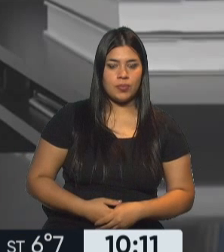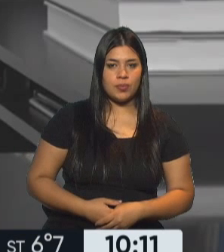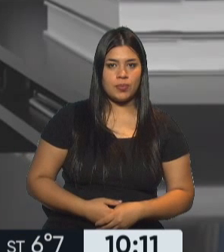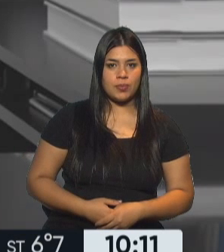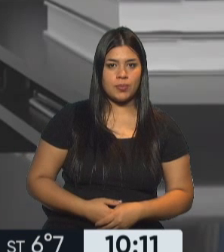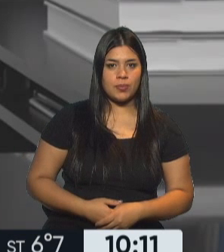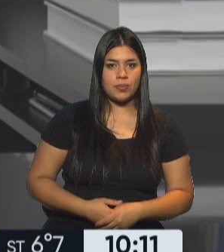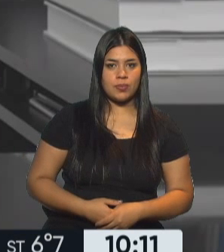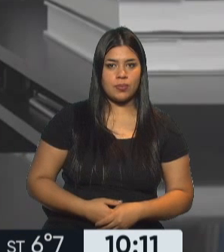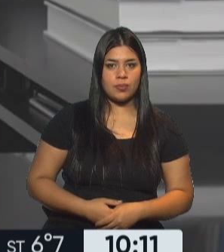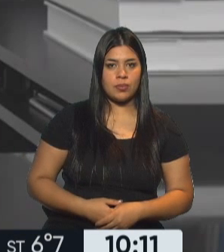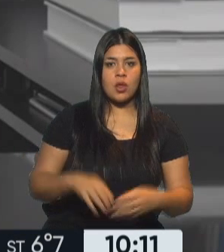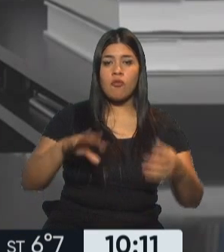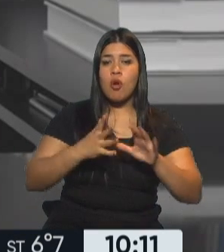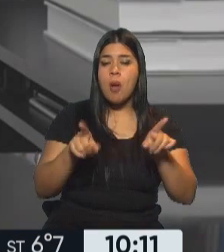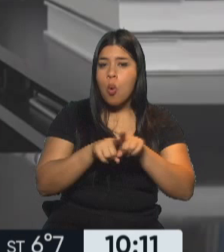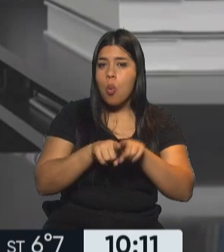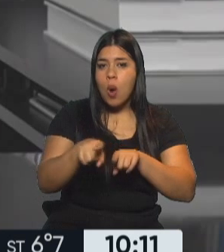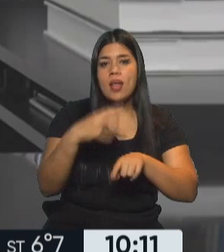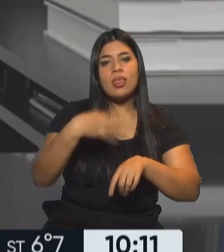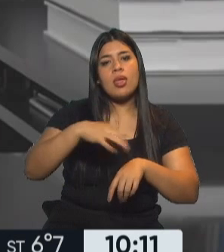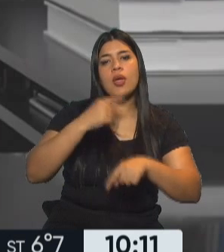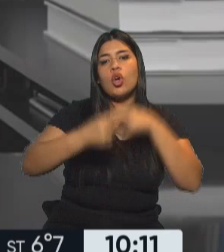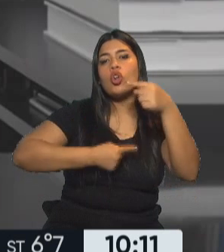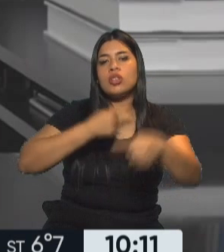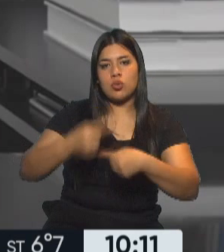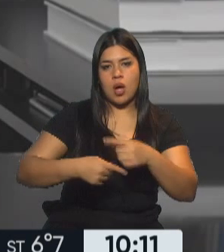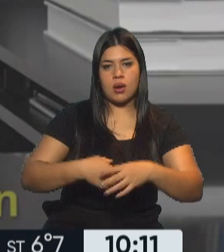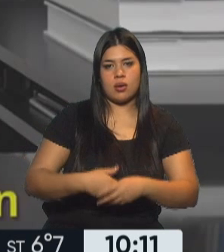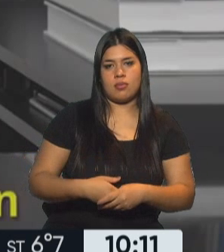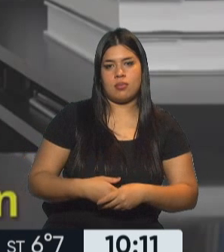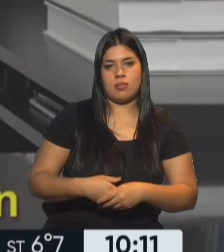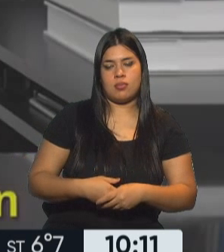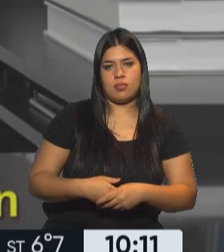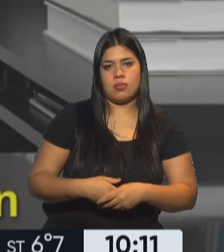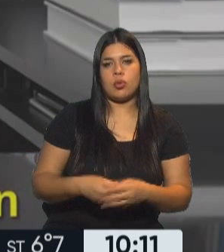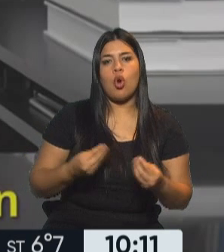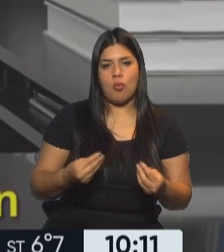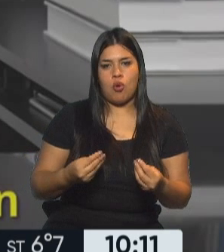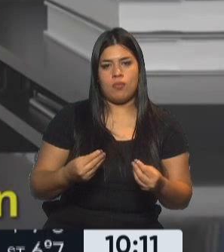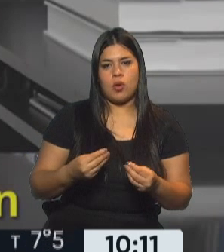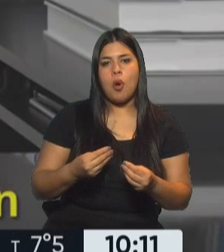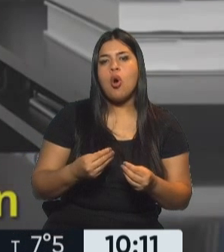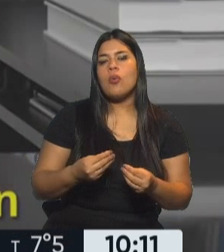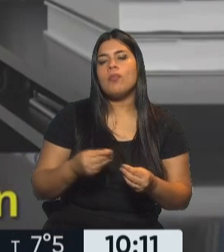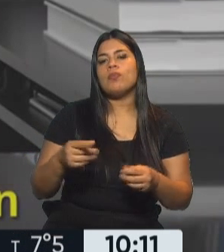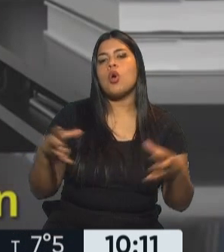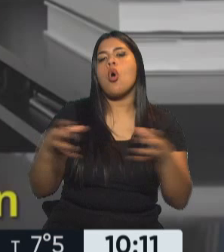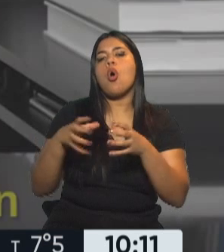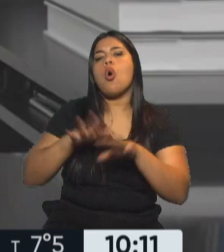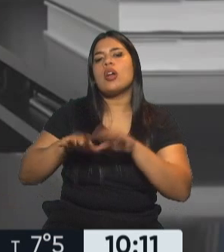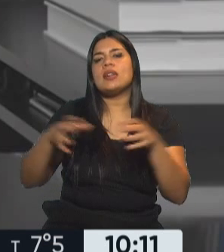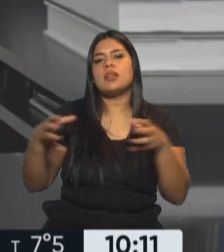Ese mismo camino debe continuar con Hamás, una organización de estrechos vínculos con